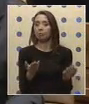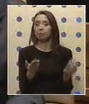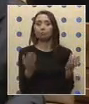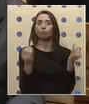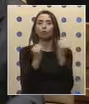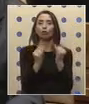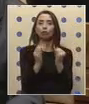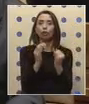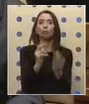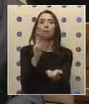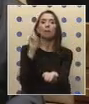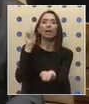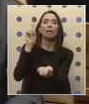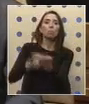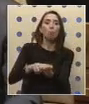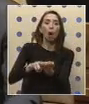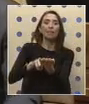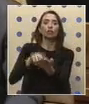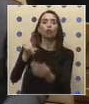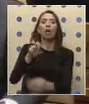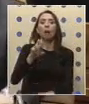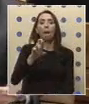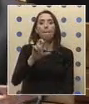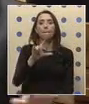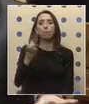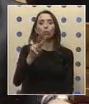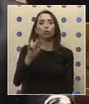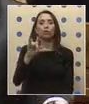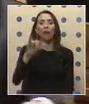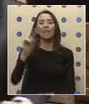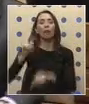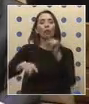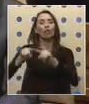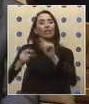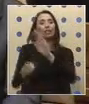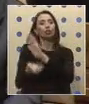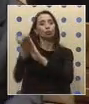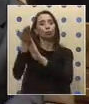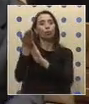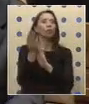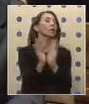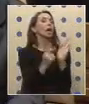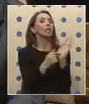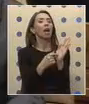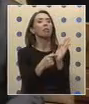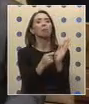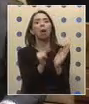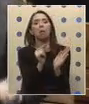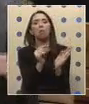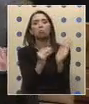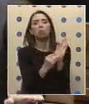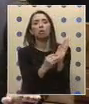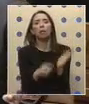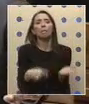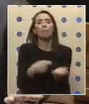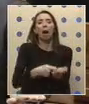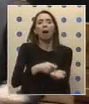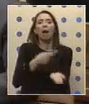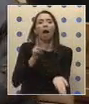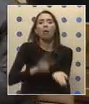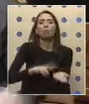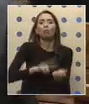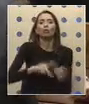de impuesto a las plusvalías. Y lo único que tenemos es esta cosa leve, que son las contribuciones. Este gobierno